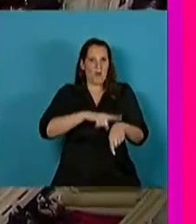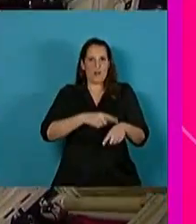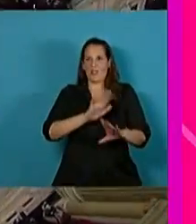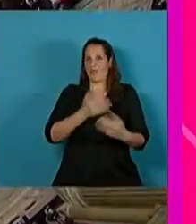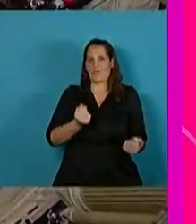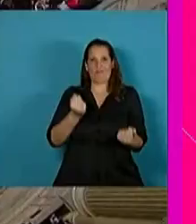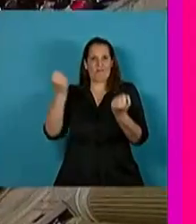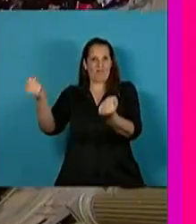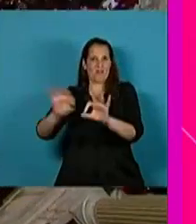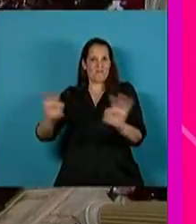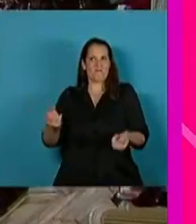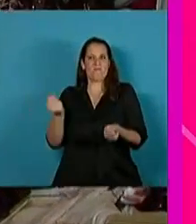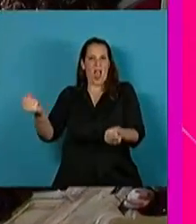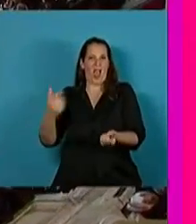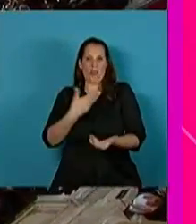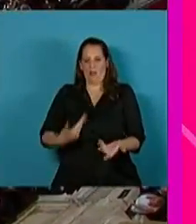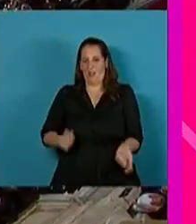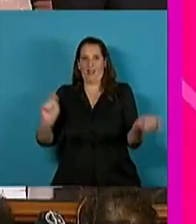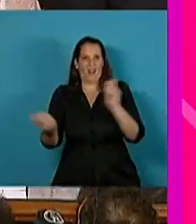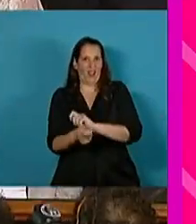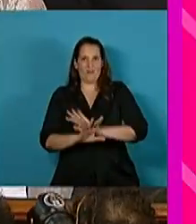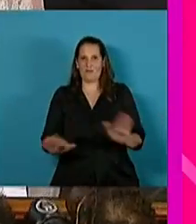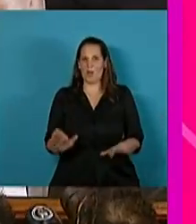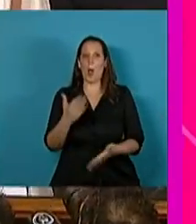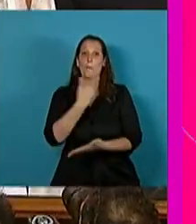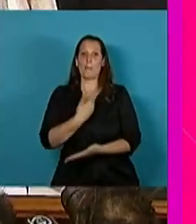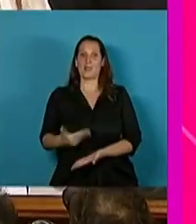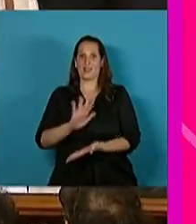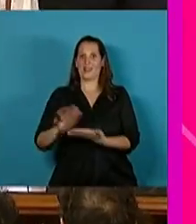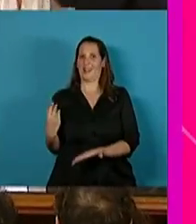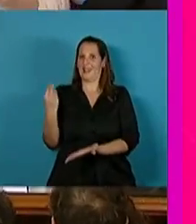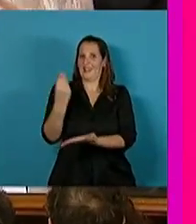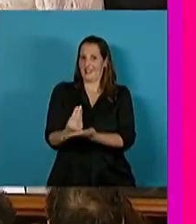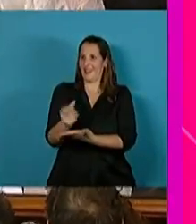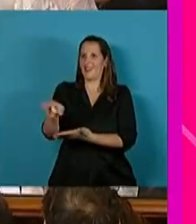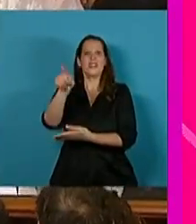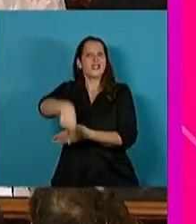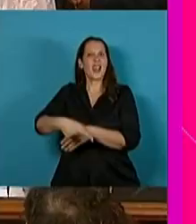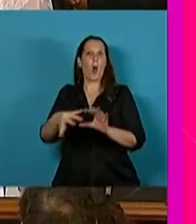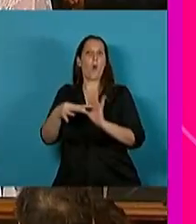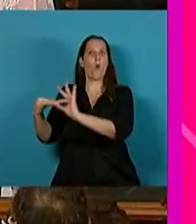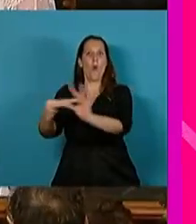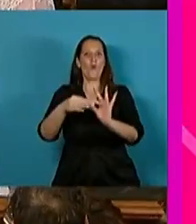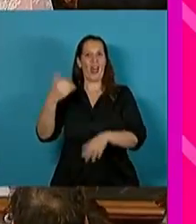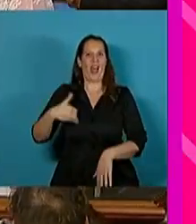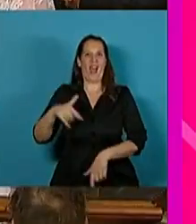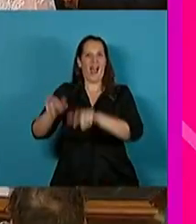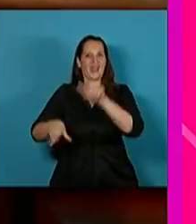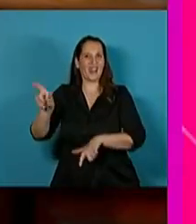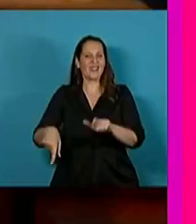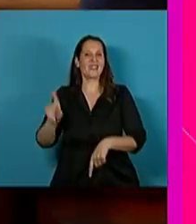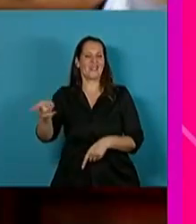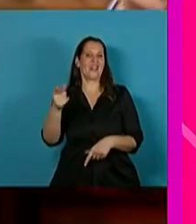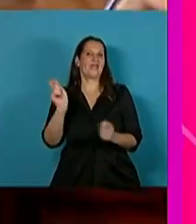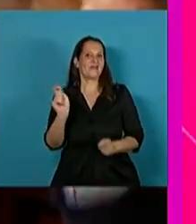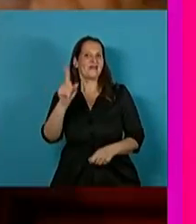lo vio muy, muy distendido en esa instancia. Muchos comparan esta cosa que tiene fuera de protocolo con Néstor. Que rompía y